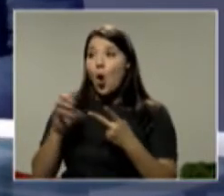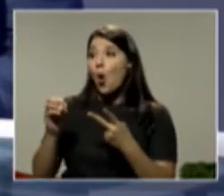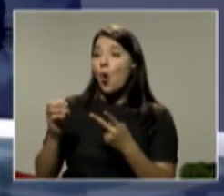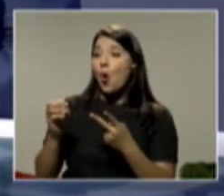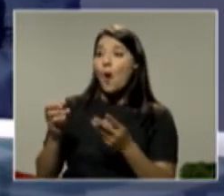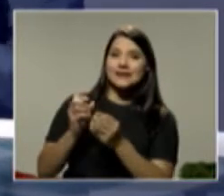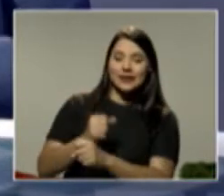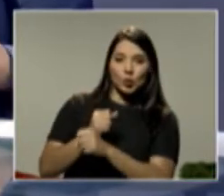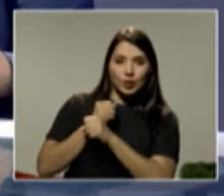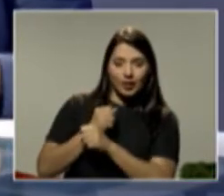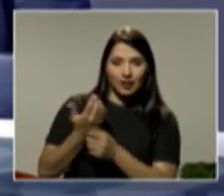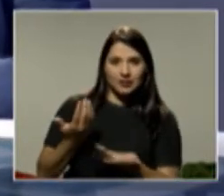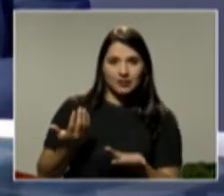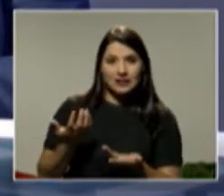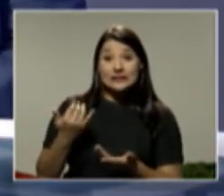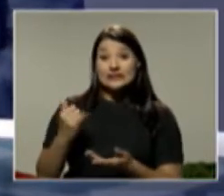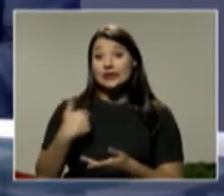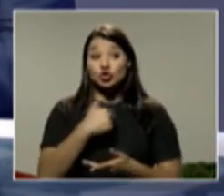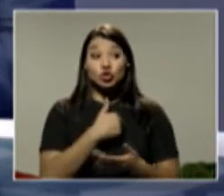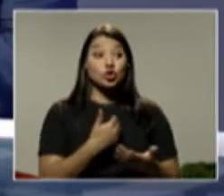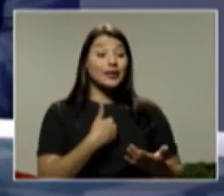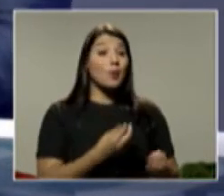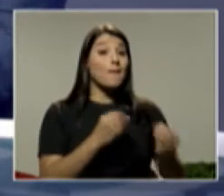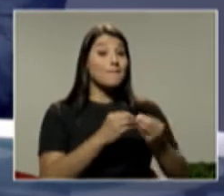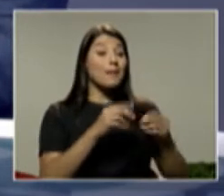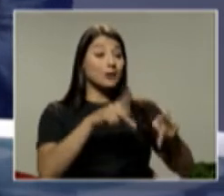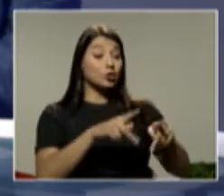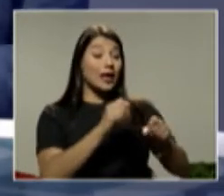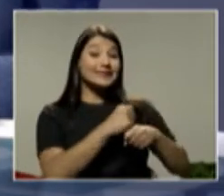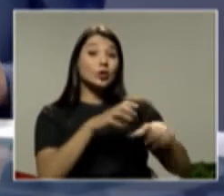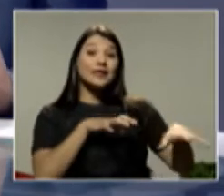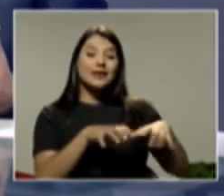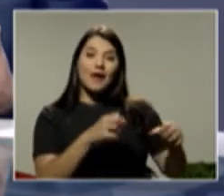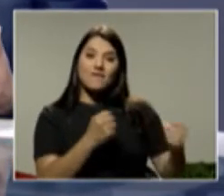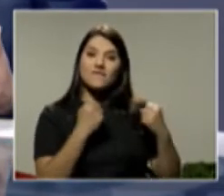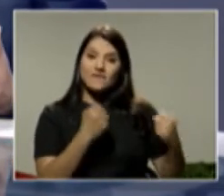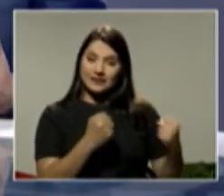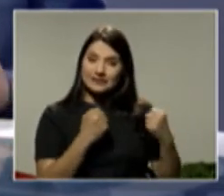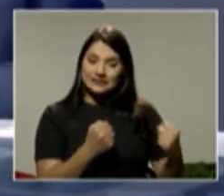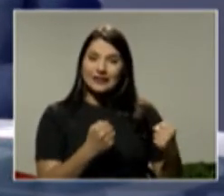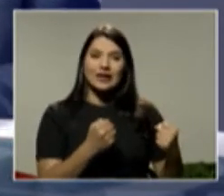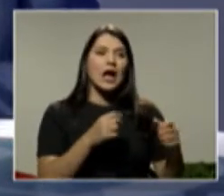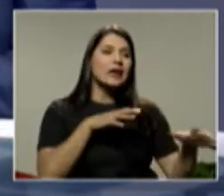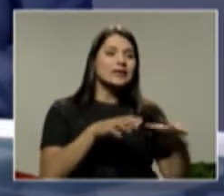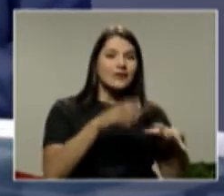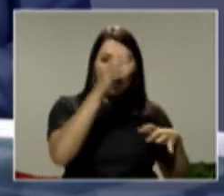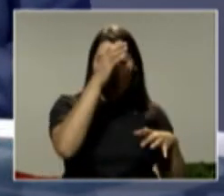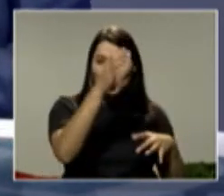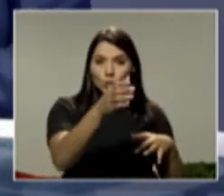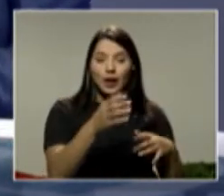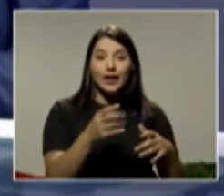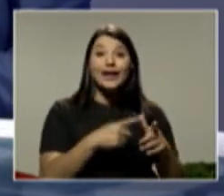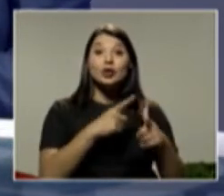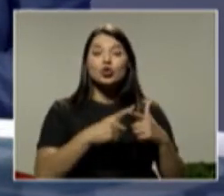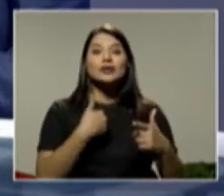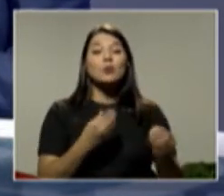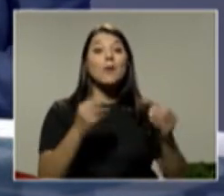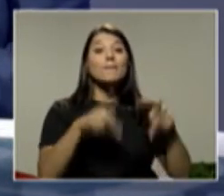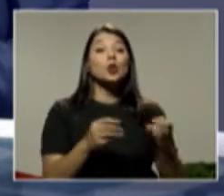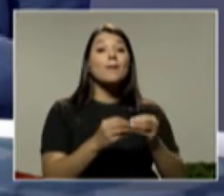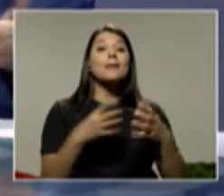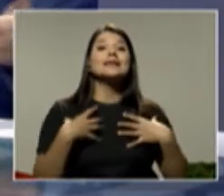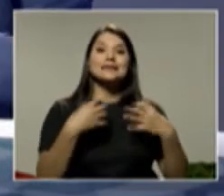¿no? Si tenemos más gente haciendo actividad física, e insisto, no solo deporte, actividades culturales, vamos a tener gente más sana, vamos a